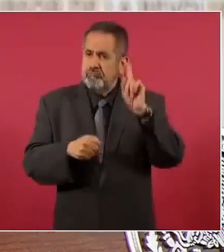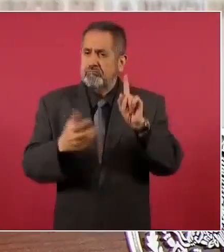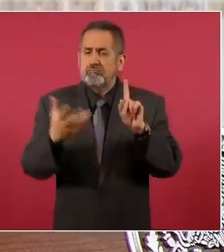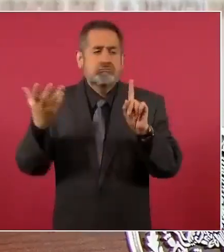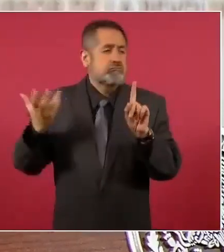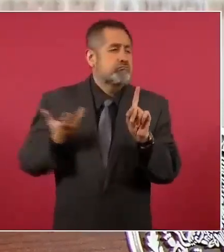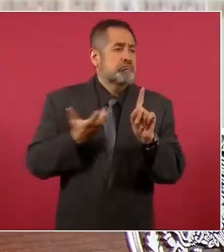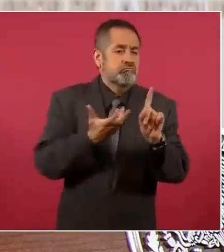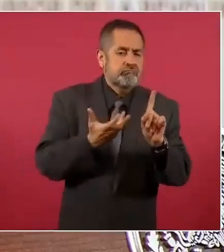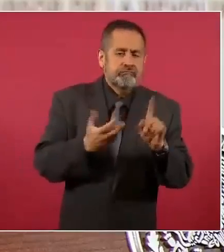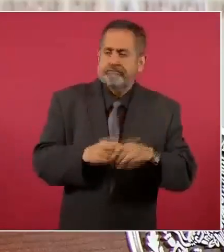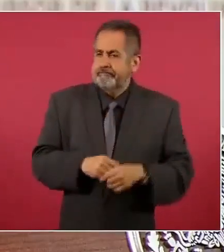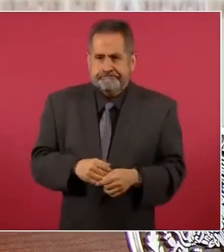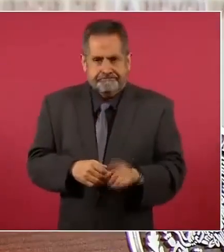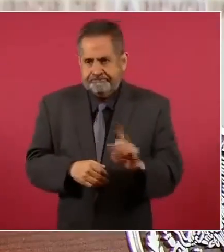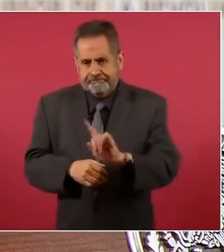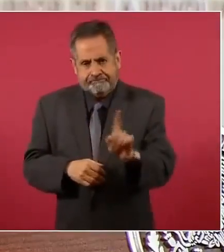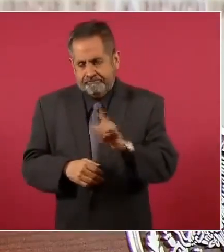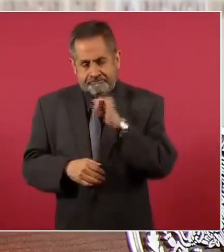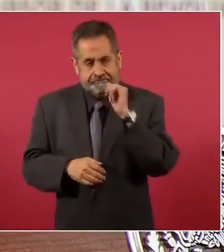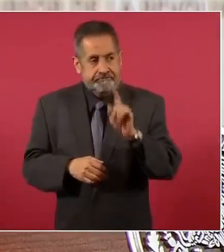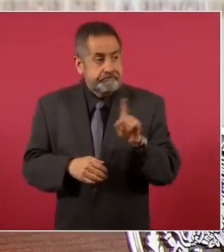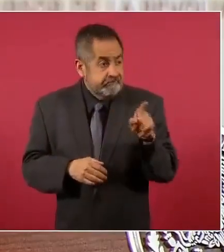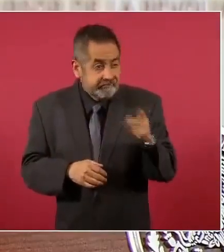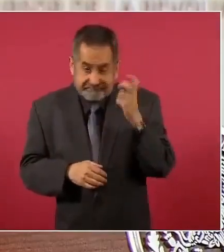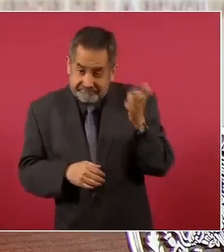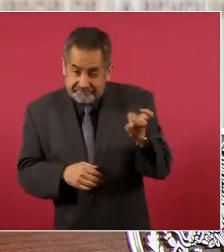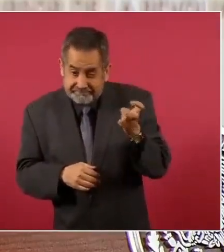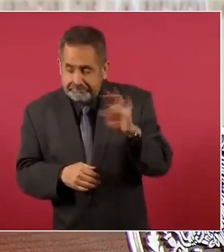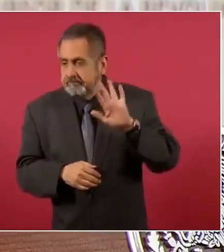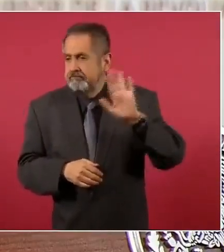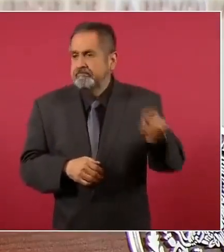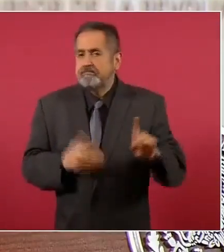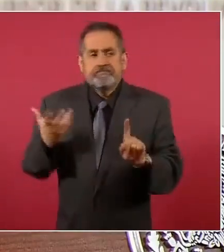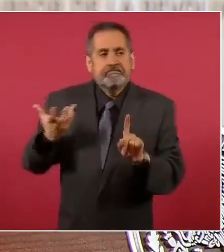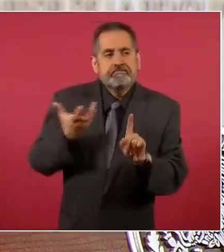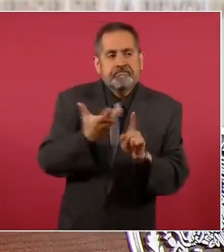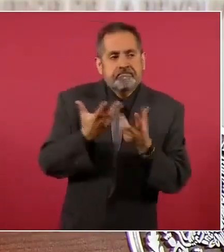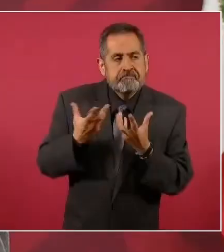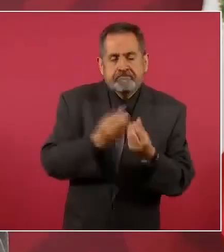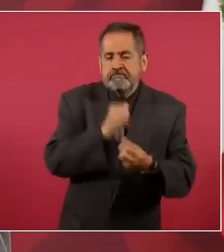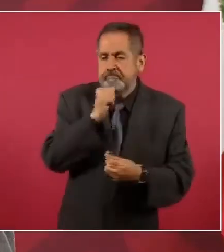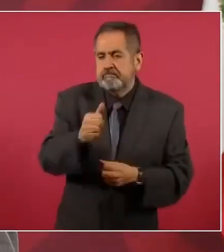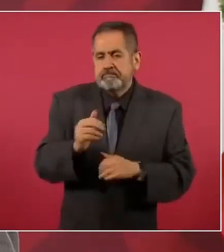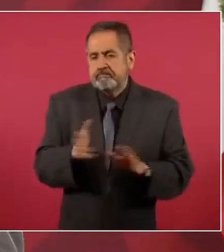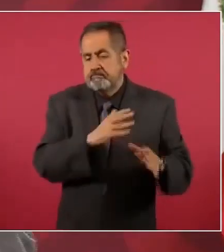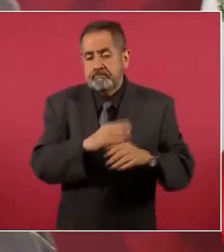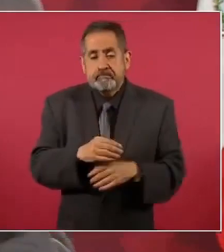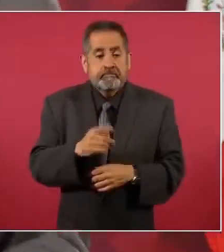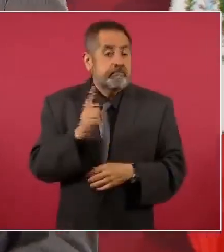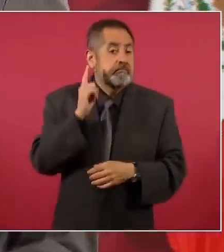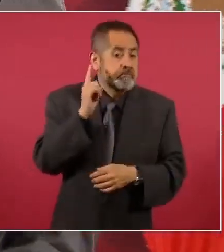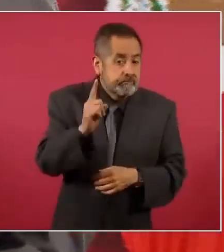nadie detrás de ellos. Sí, no actúan